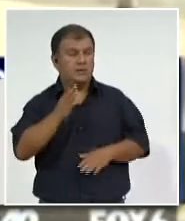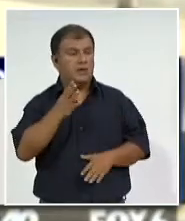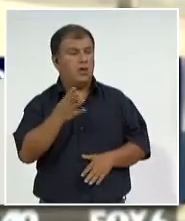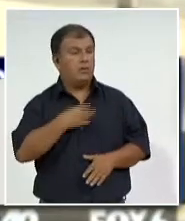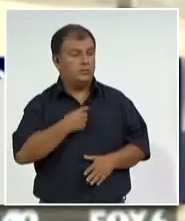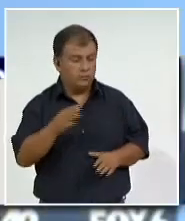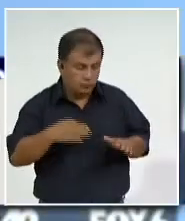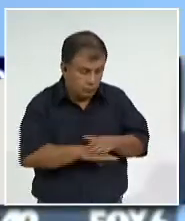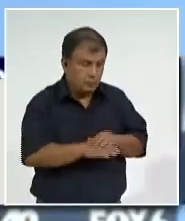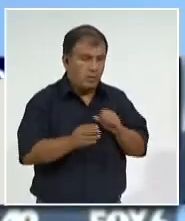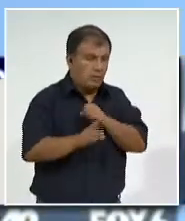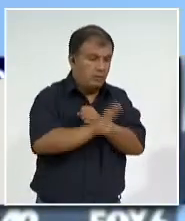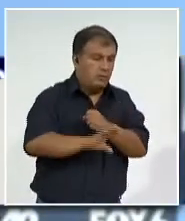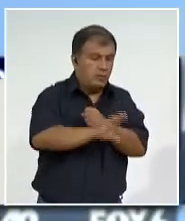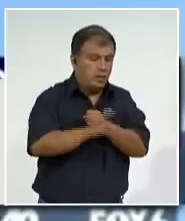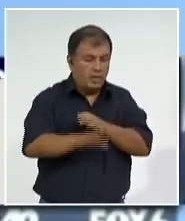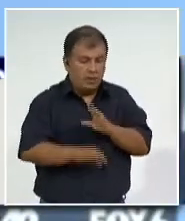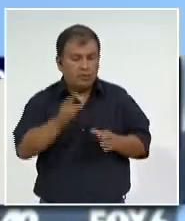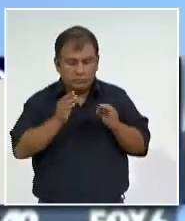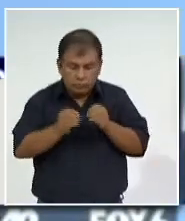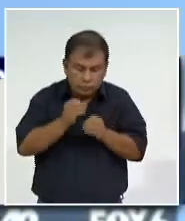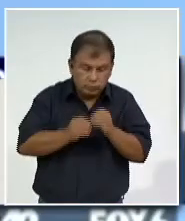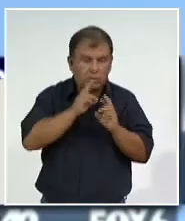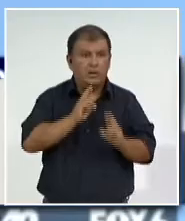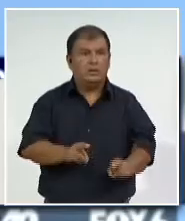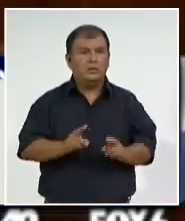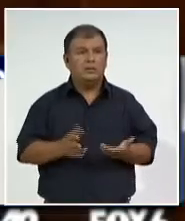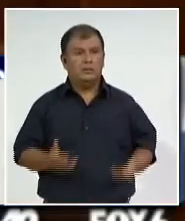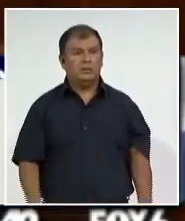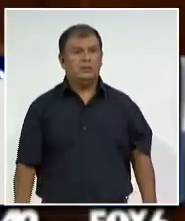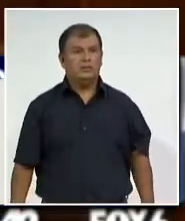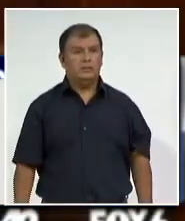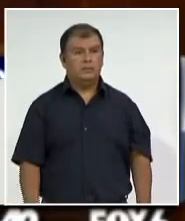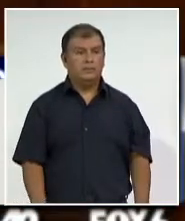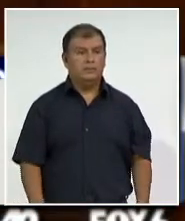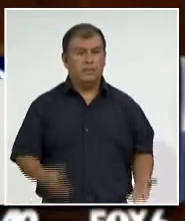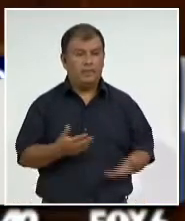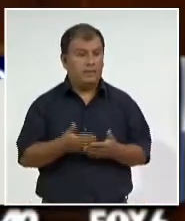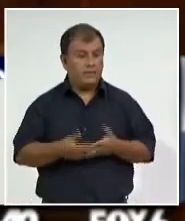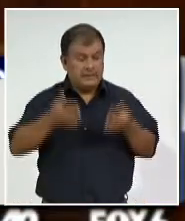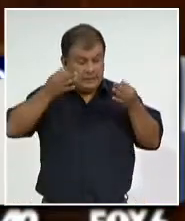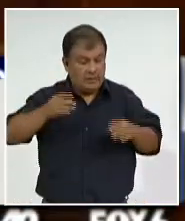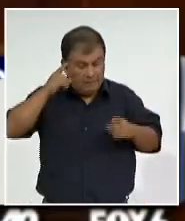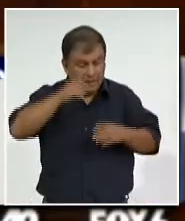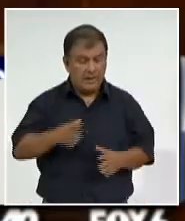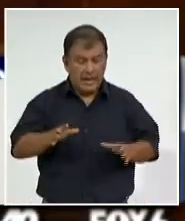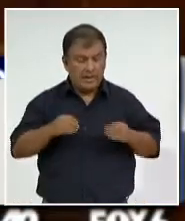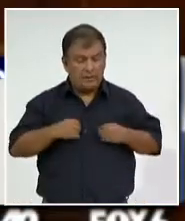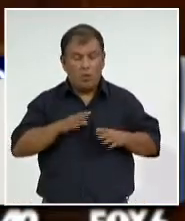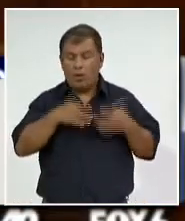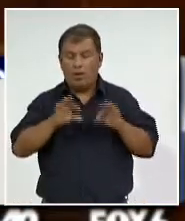puedan refugiarse hasta encontrar una solución es una decisión difícil de tomar para cualquier